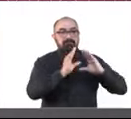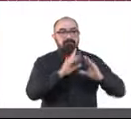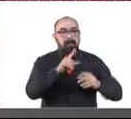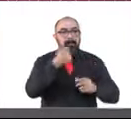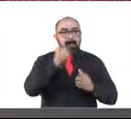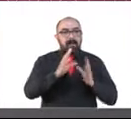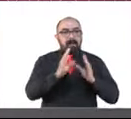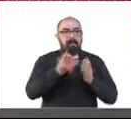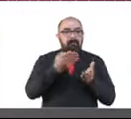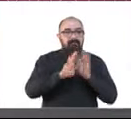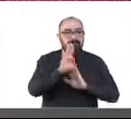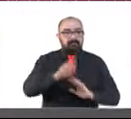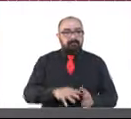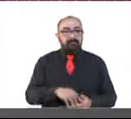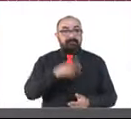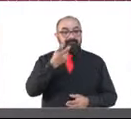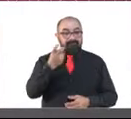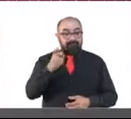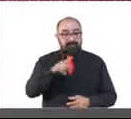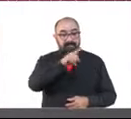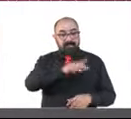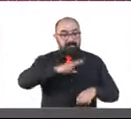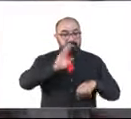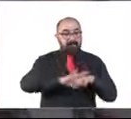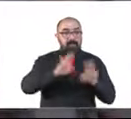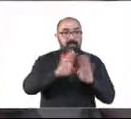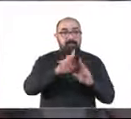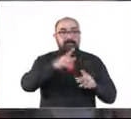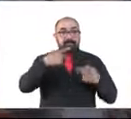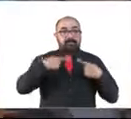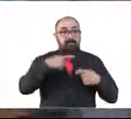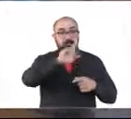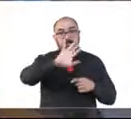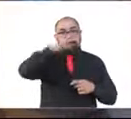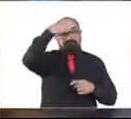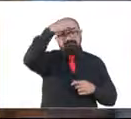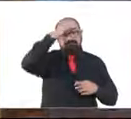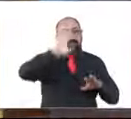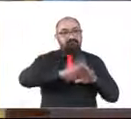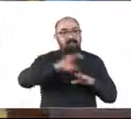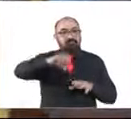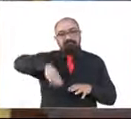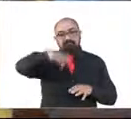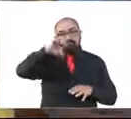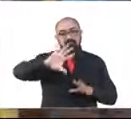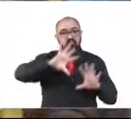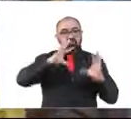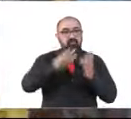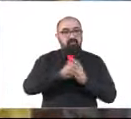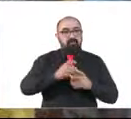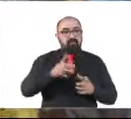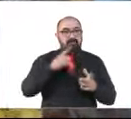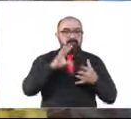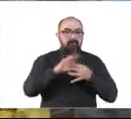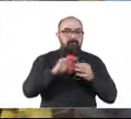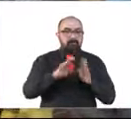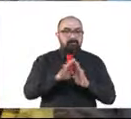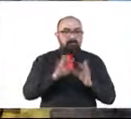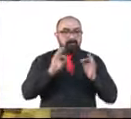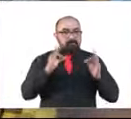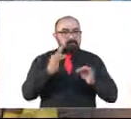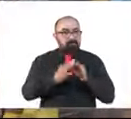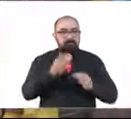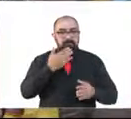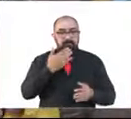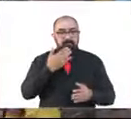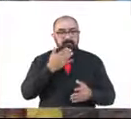bueno, ellos son la experiencia y los saberes, ¿no? Realmente. Me dice nuestro productor Omar que para concluir esta sección